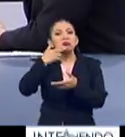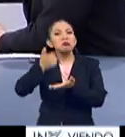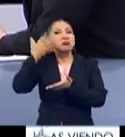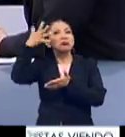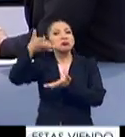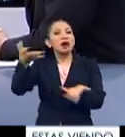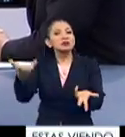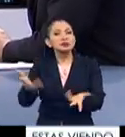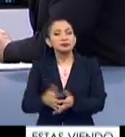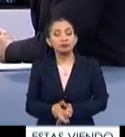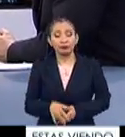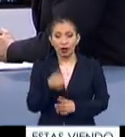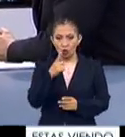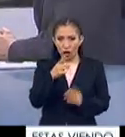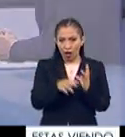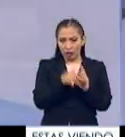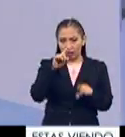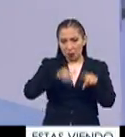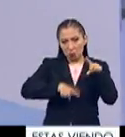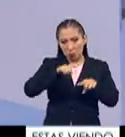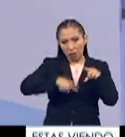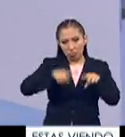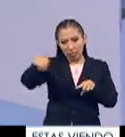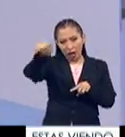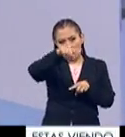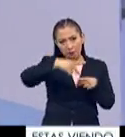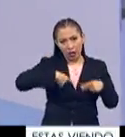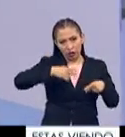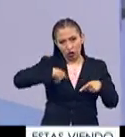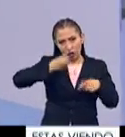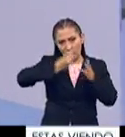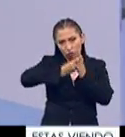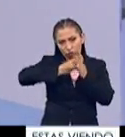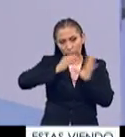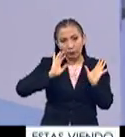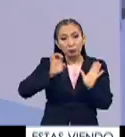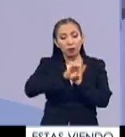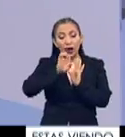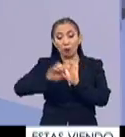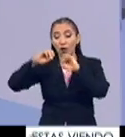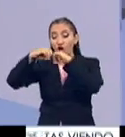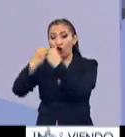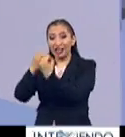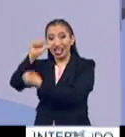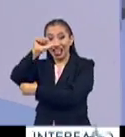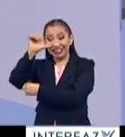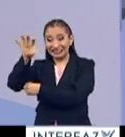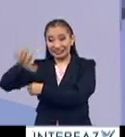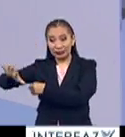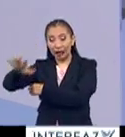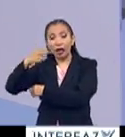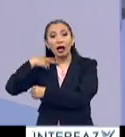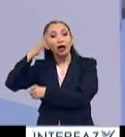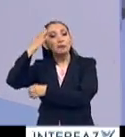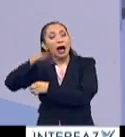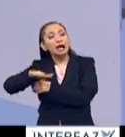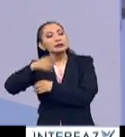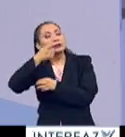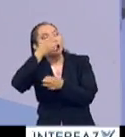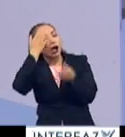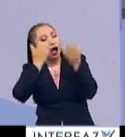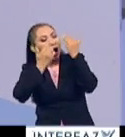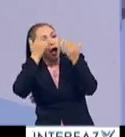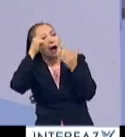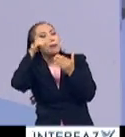una cosa que les sirve y depende del público que lo esté tomando, ¿no? Por ejemplo, las organizaciones de sociedad civil van a tener más herramientas